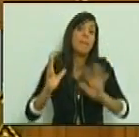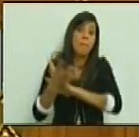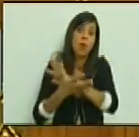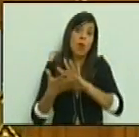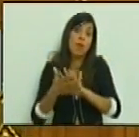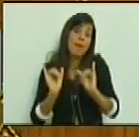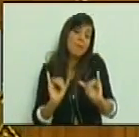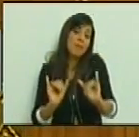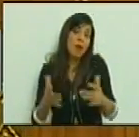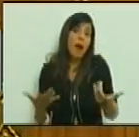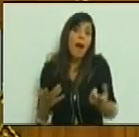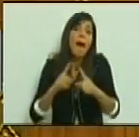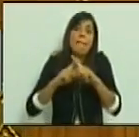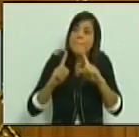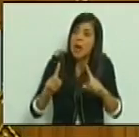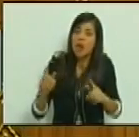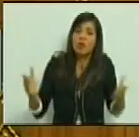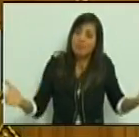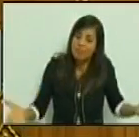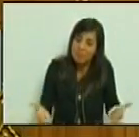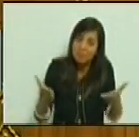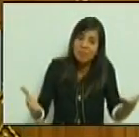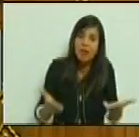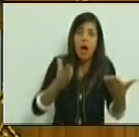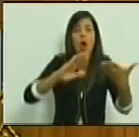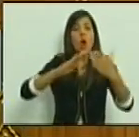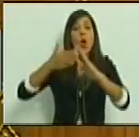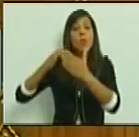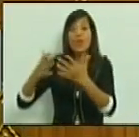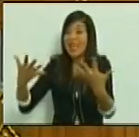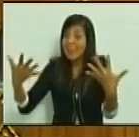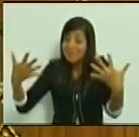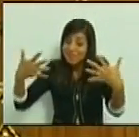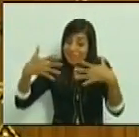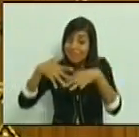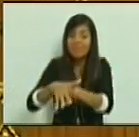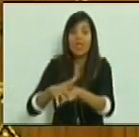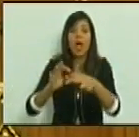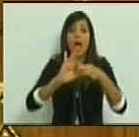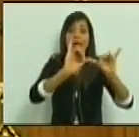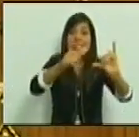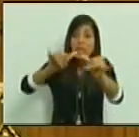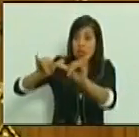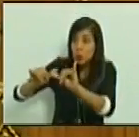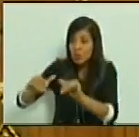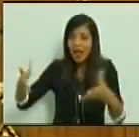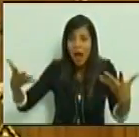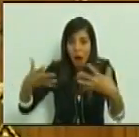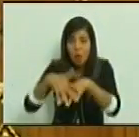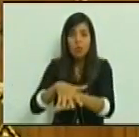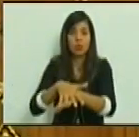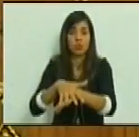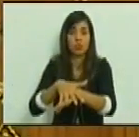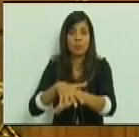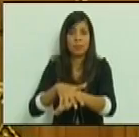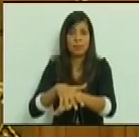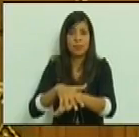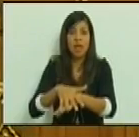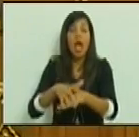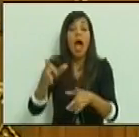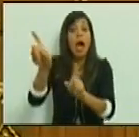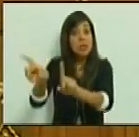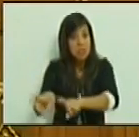Pero si no logramos aglutinar esa organización como un solo bloque en cada uno de los espacios que el sector agrícola